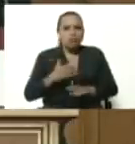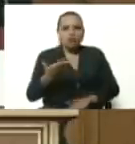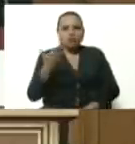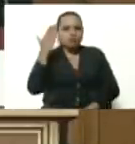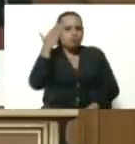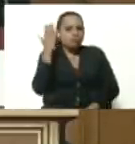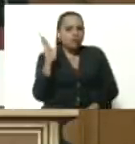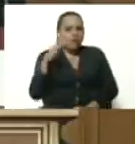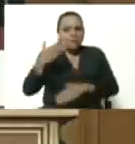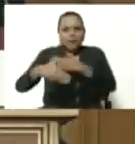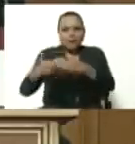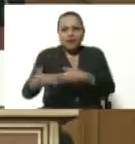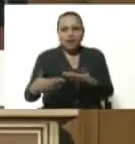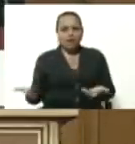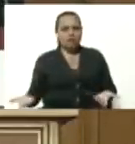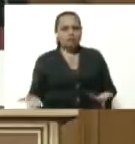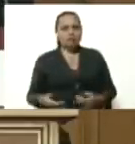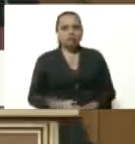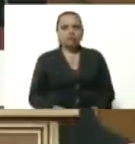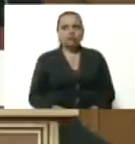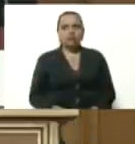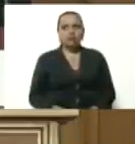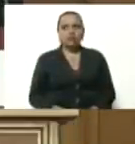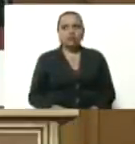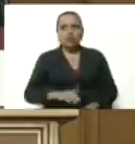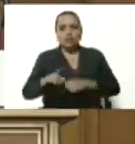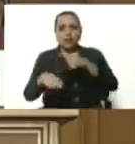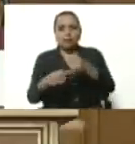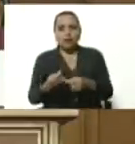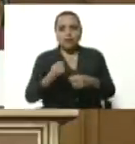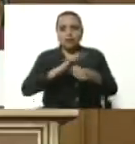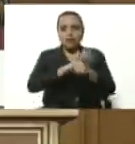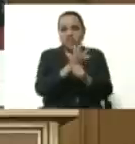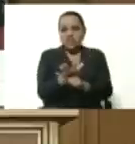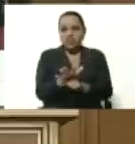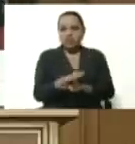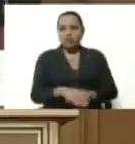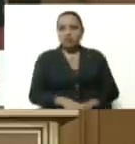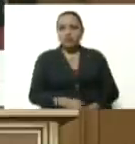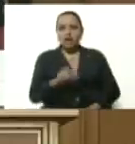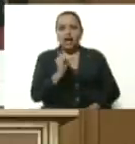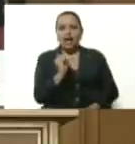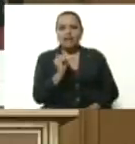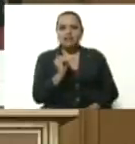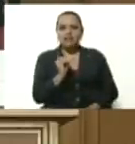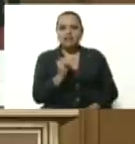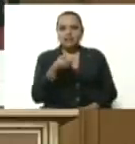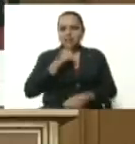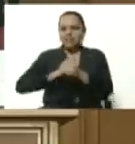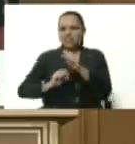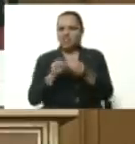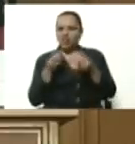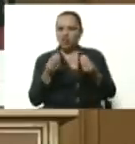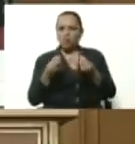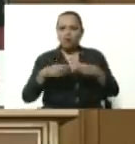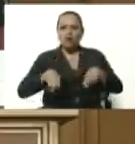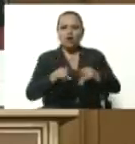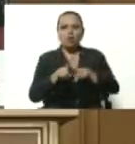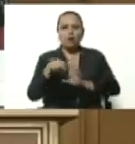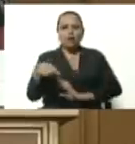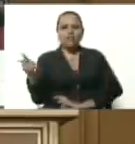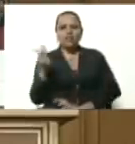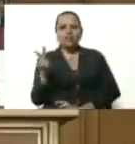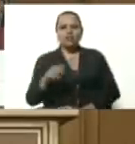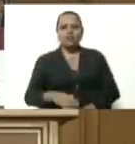ahí. Y resulta que este virus se ataca como lo hemos hecho nosotros aquí en Venezuela, en una